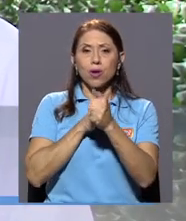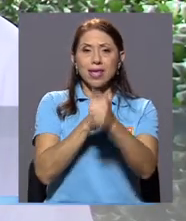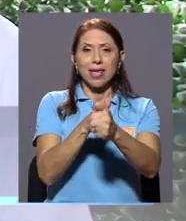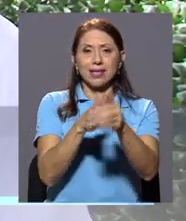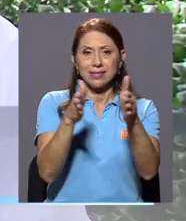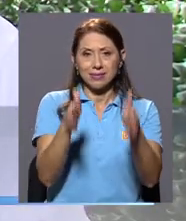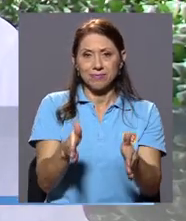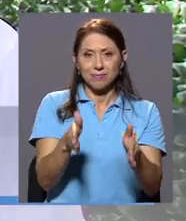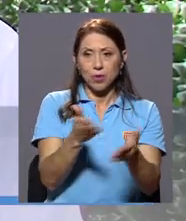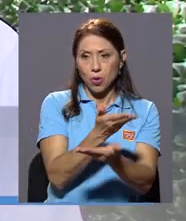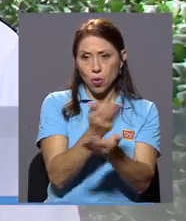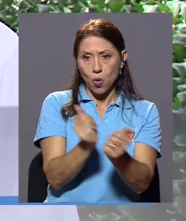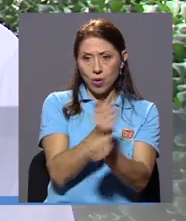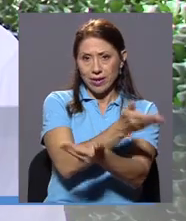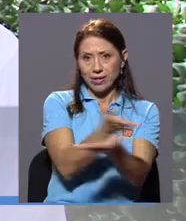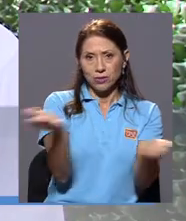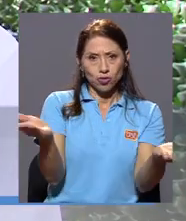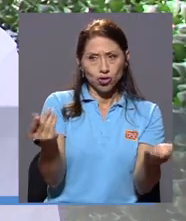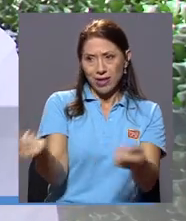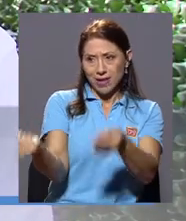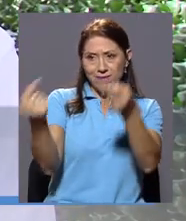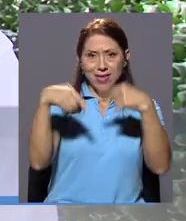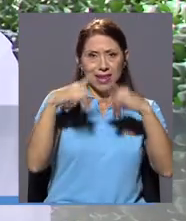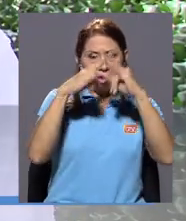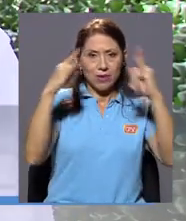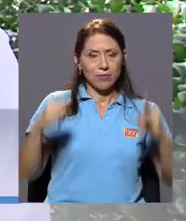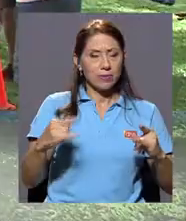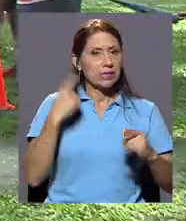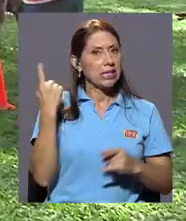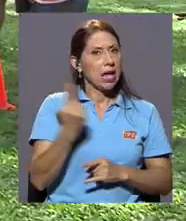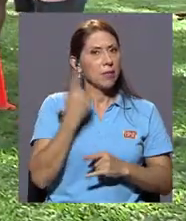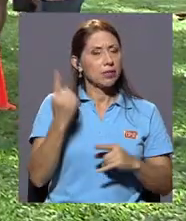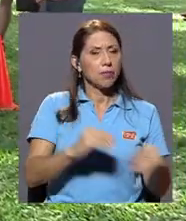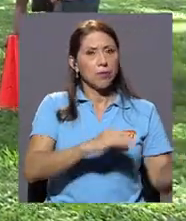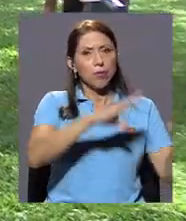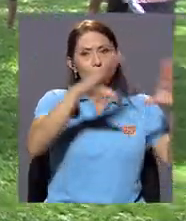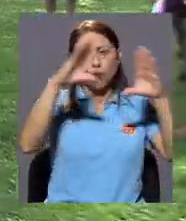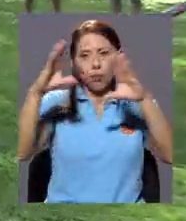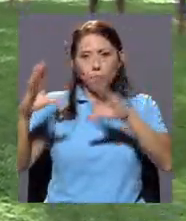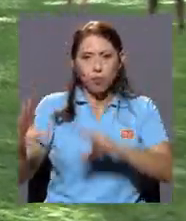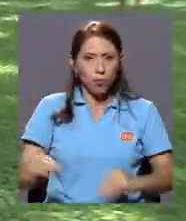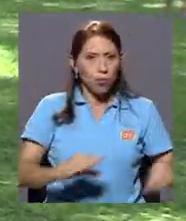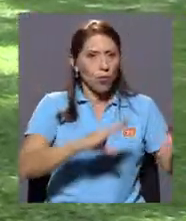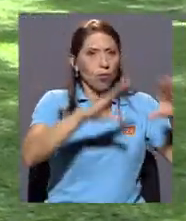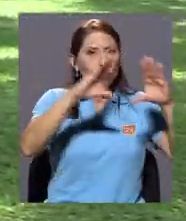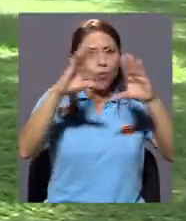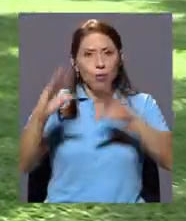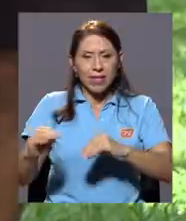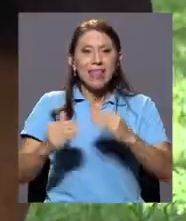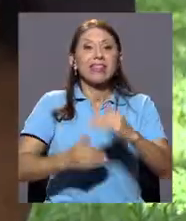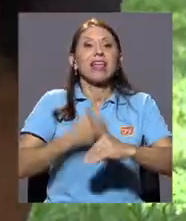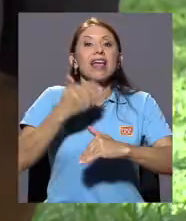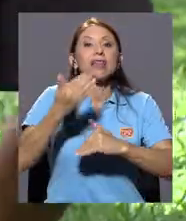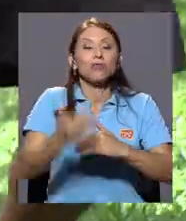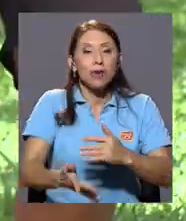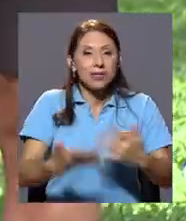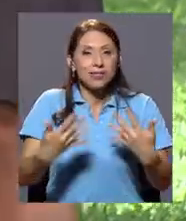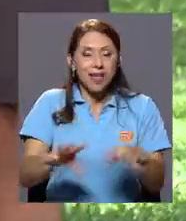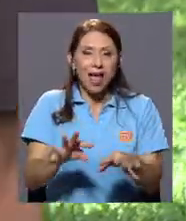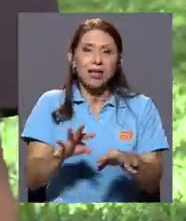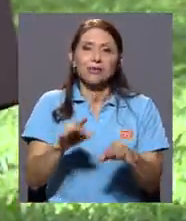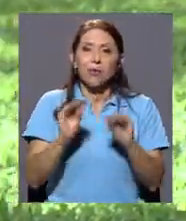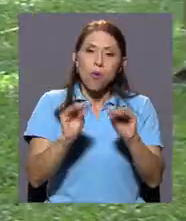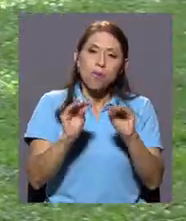con los campistas, estar ahí siempre con ellos las 24 horas. Después ya pasamos a talleristas, después también